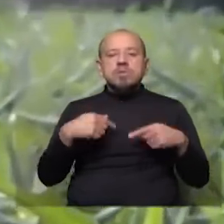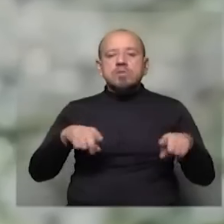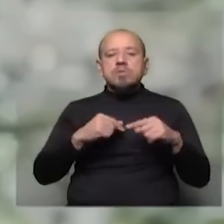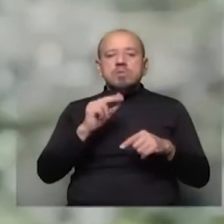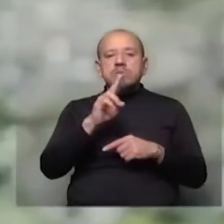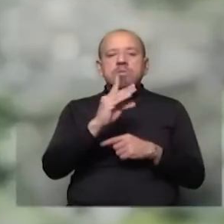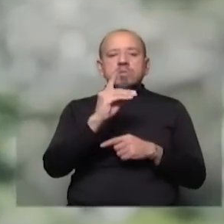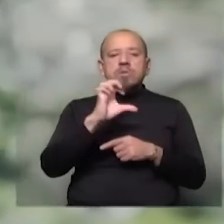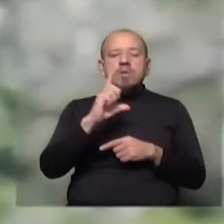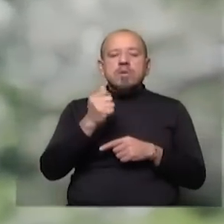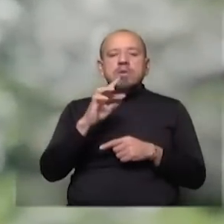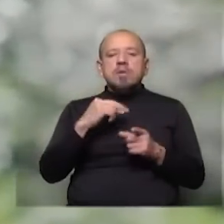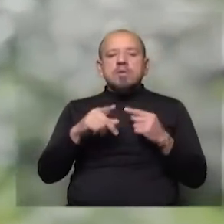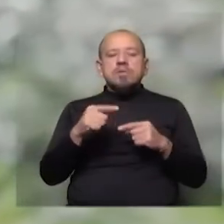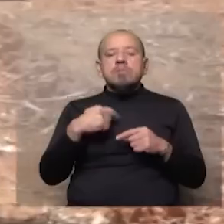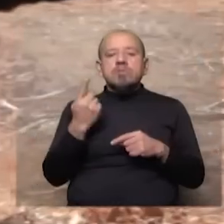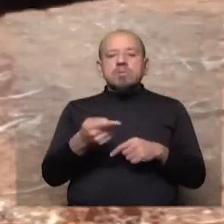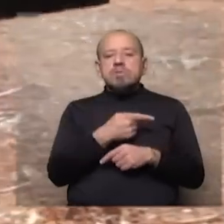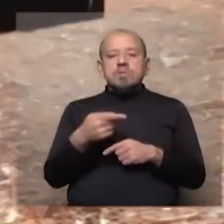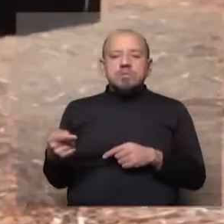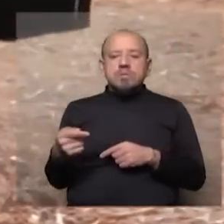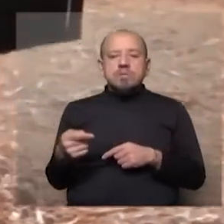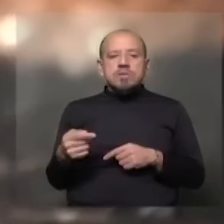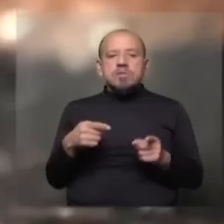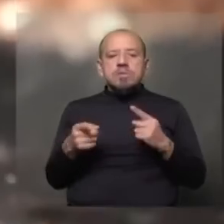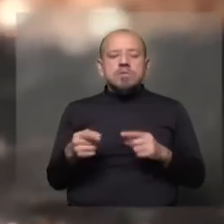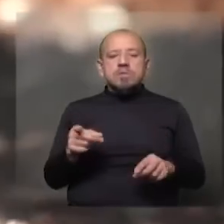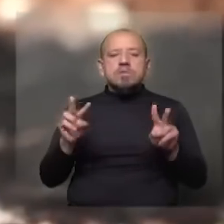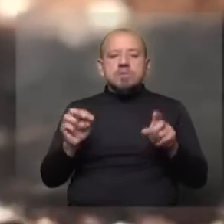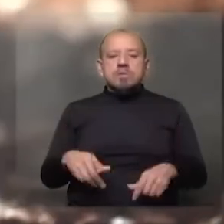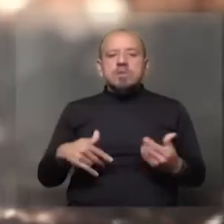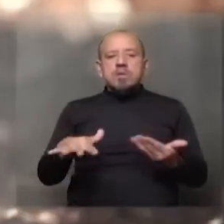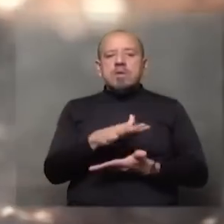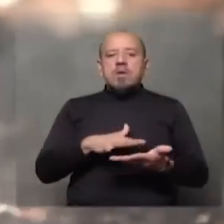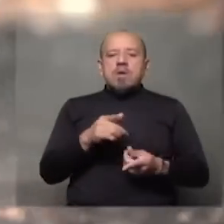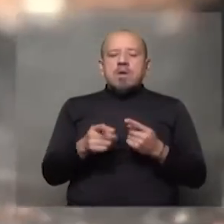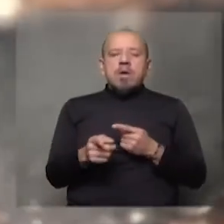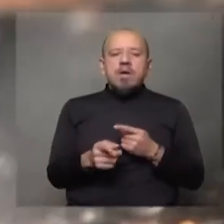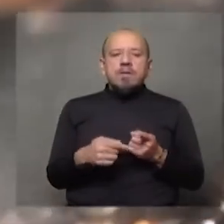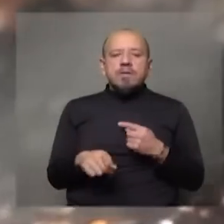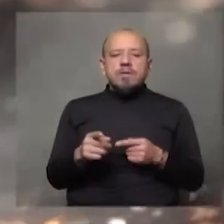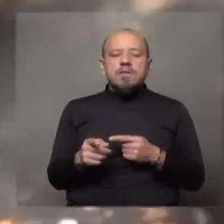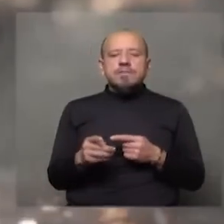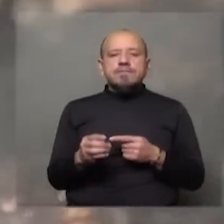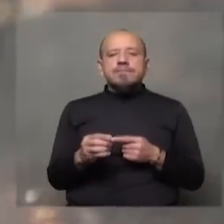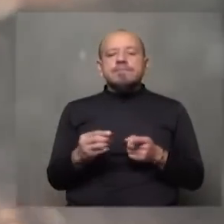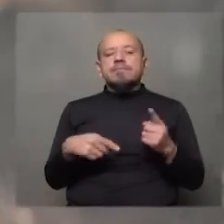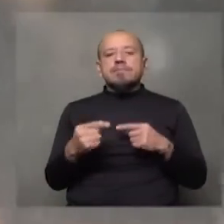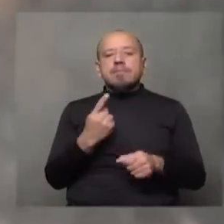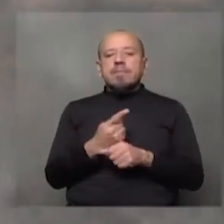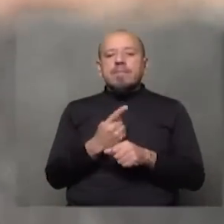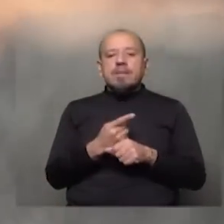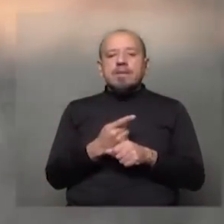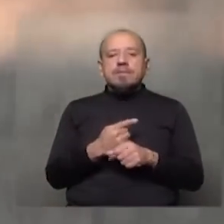udelar se presentará en las próximas semanas y aborda entre otras temáticas la situación de los agroquímicos en alimentos entre sus principales